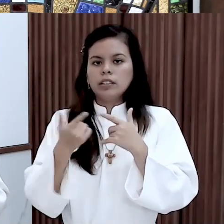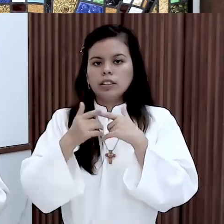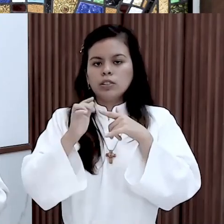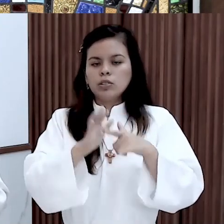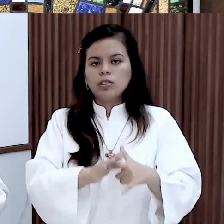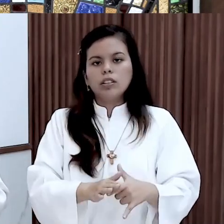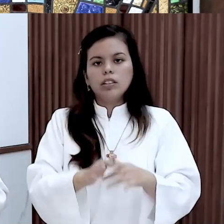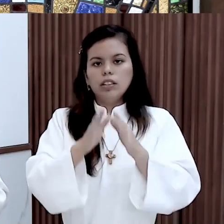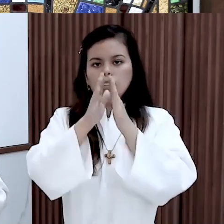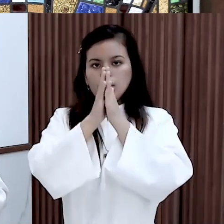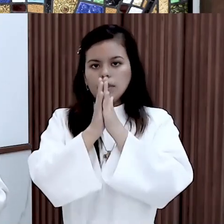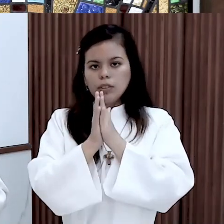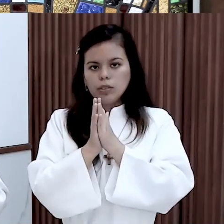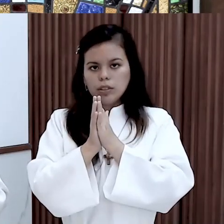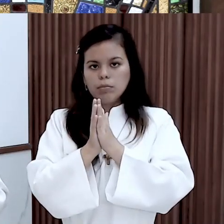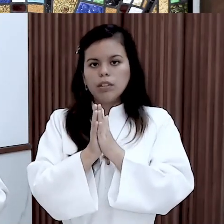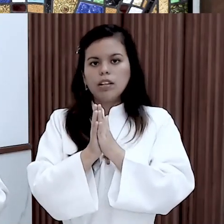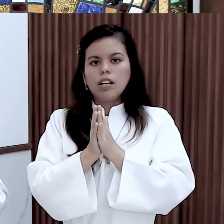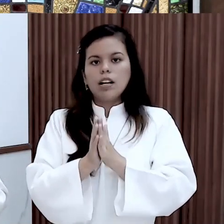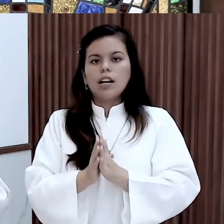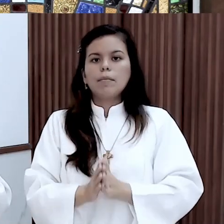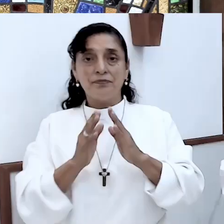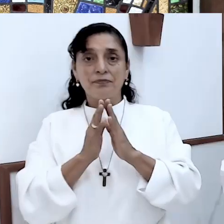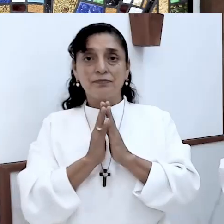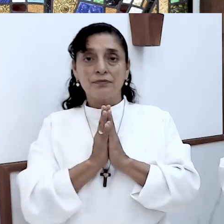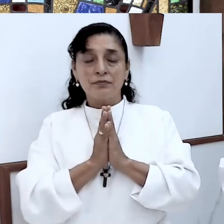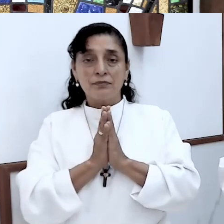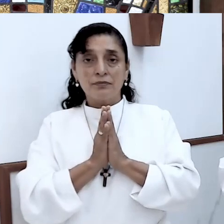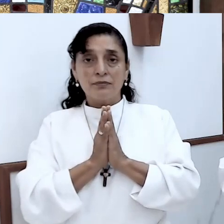caer en la tentación y líbranos del mal.